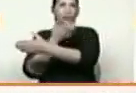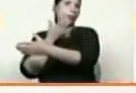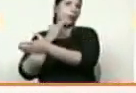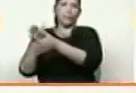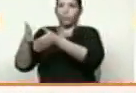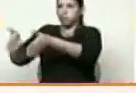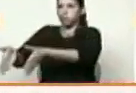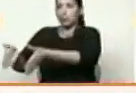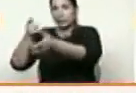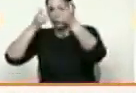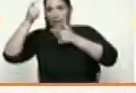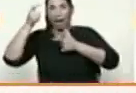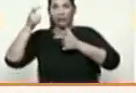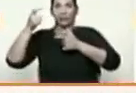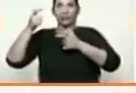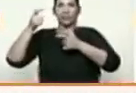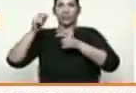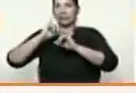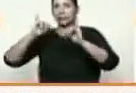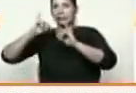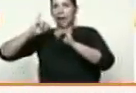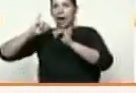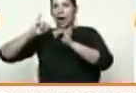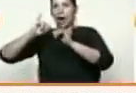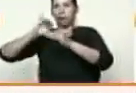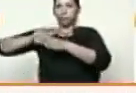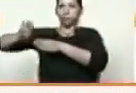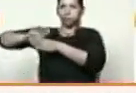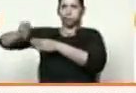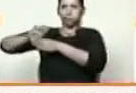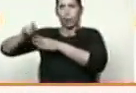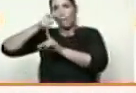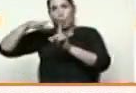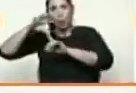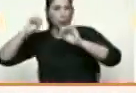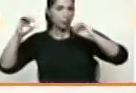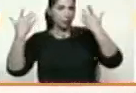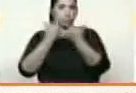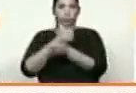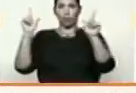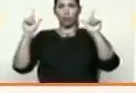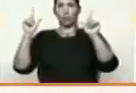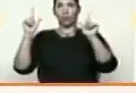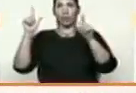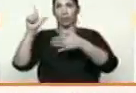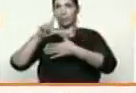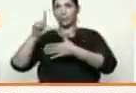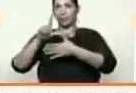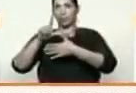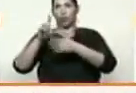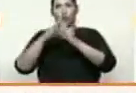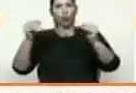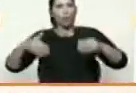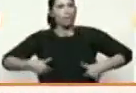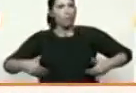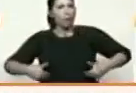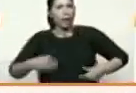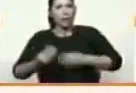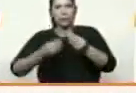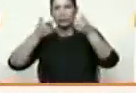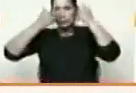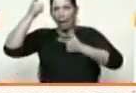Chávez liquidaban el proceso de emancipación de los pueblos de América Latina. Hay que ver todo el esfuerzo que hizo Chávez por despertar a los